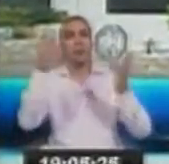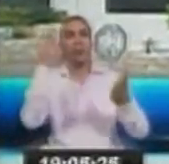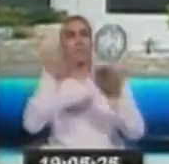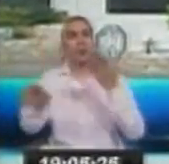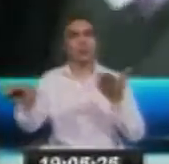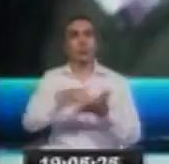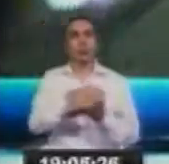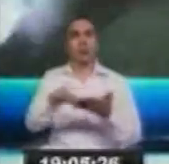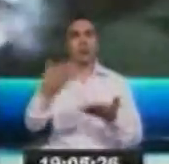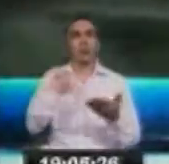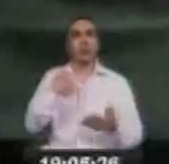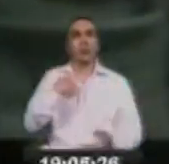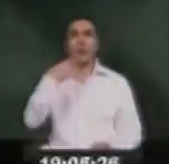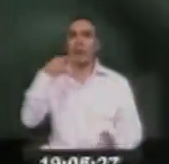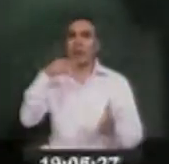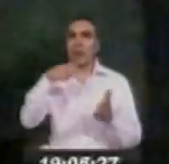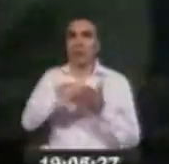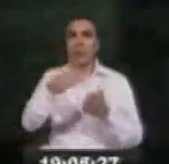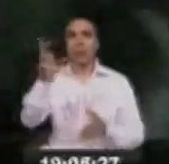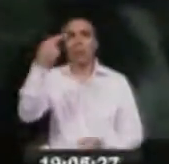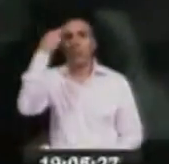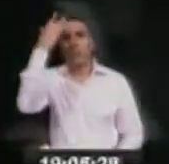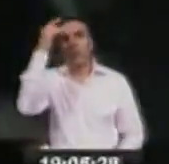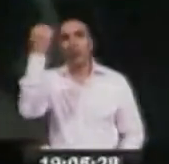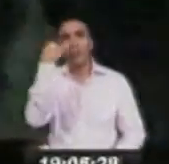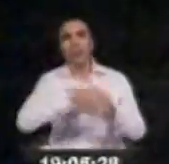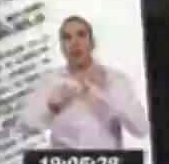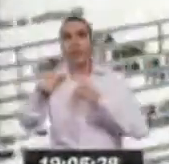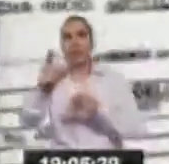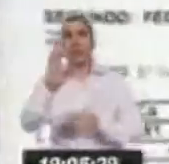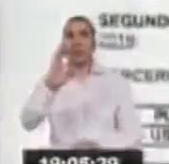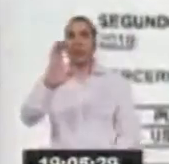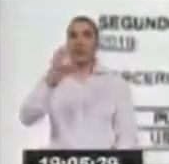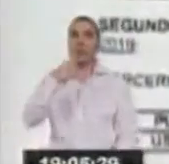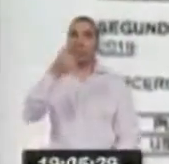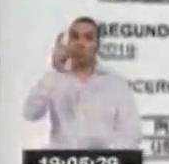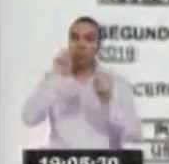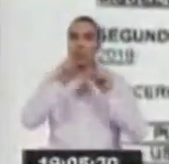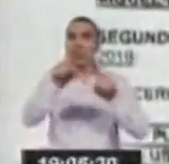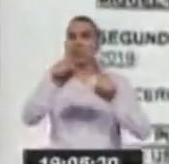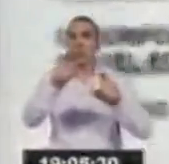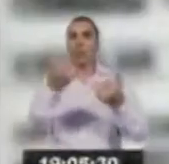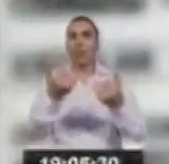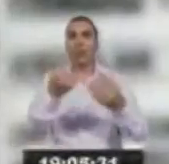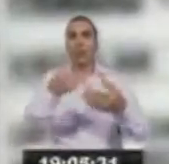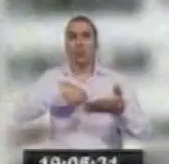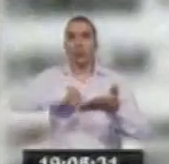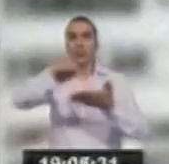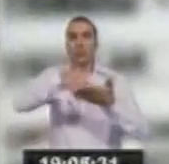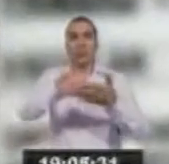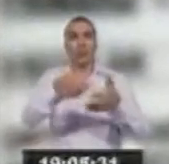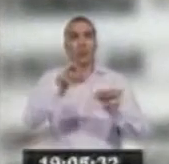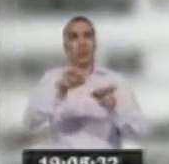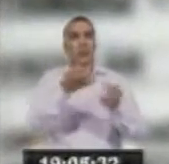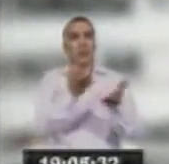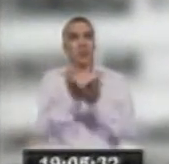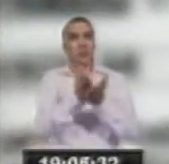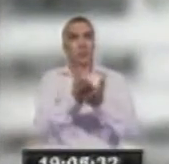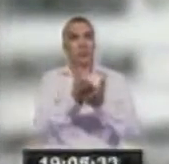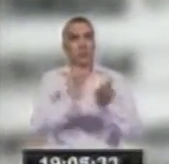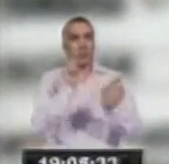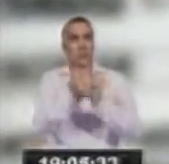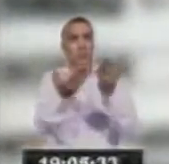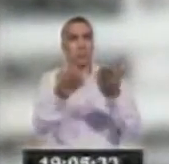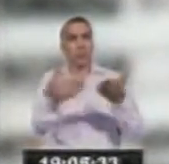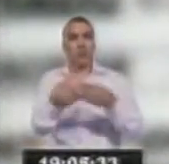de dudas. Por ejemplo, el motivo del viaje. TC Televisión accedió a este contrato de prestación de servicios de